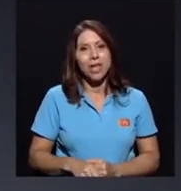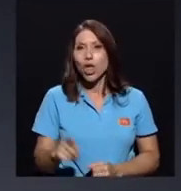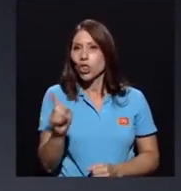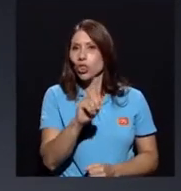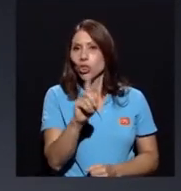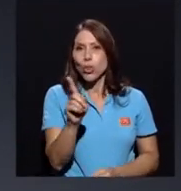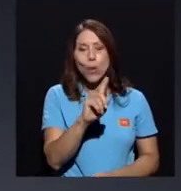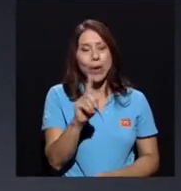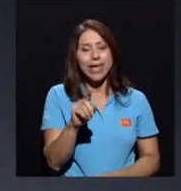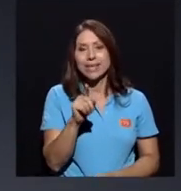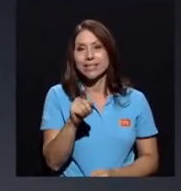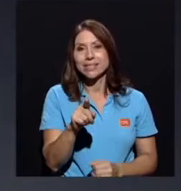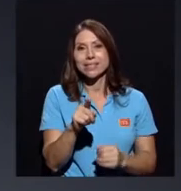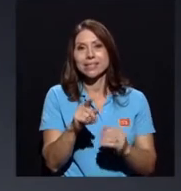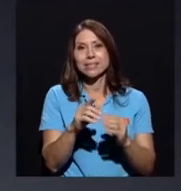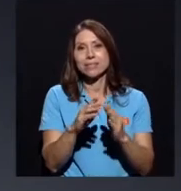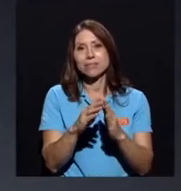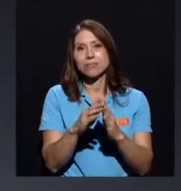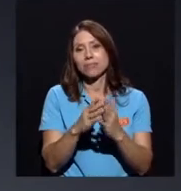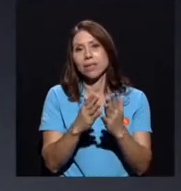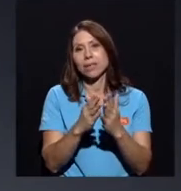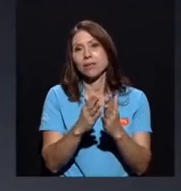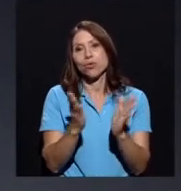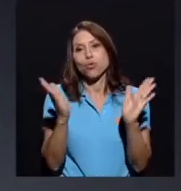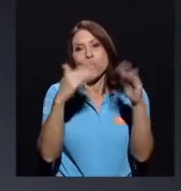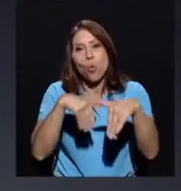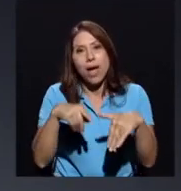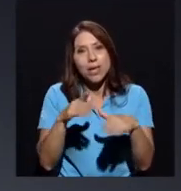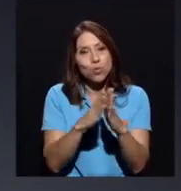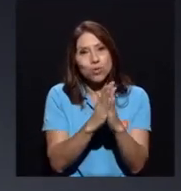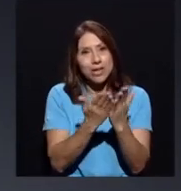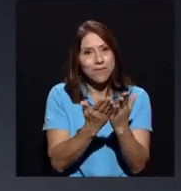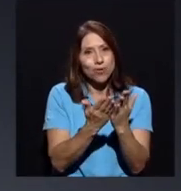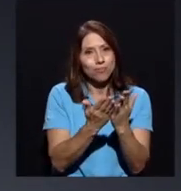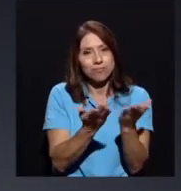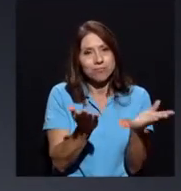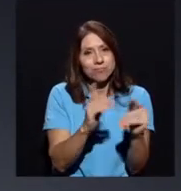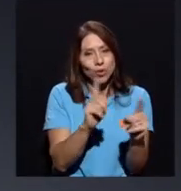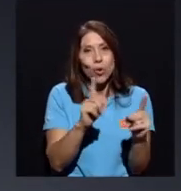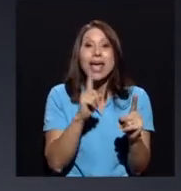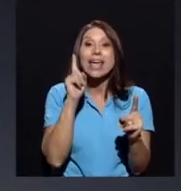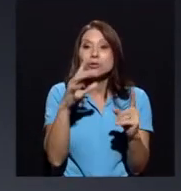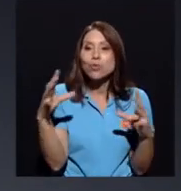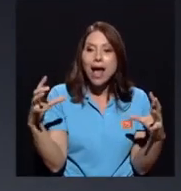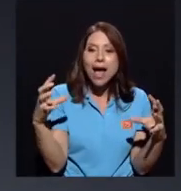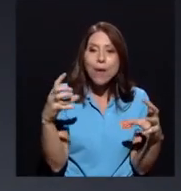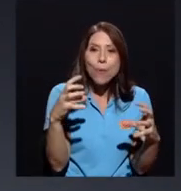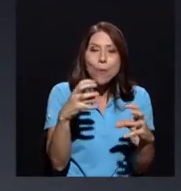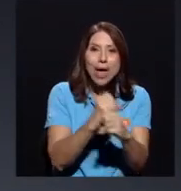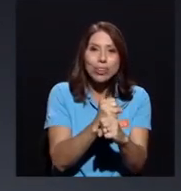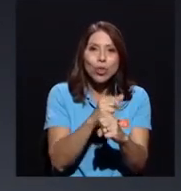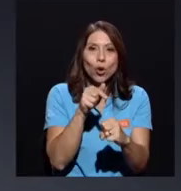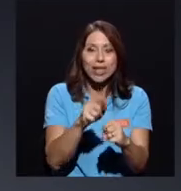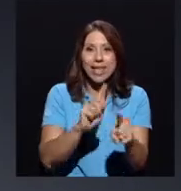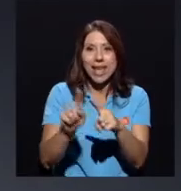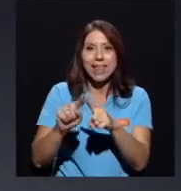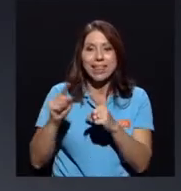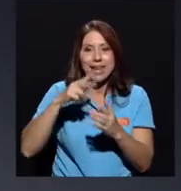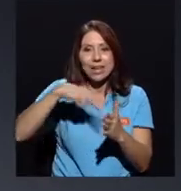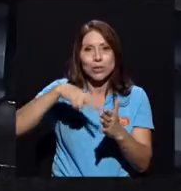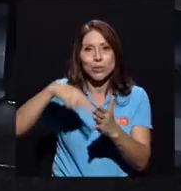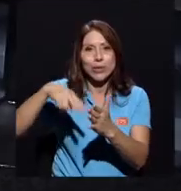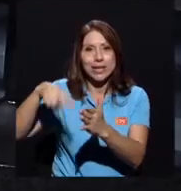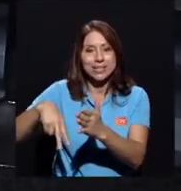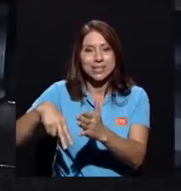libro y además no hay un libro es una antología de lecturas y si se puede